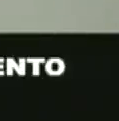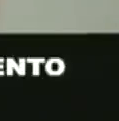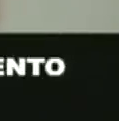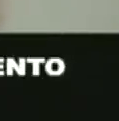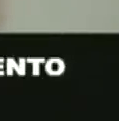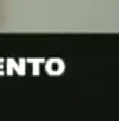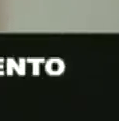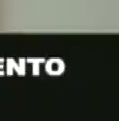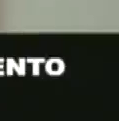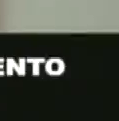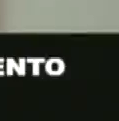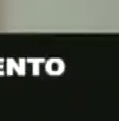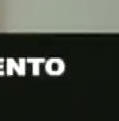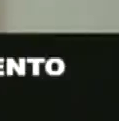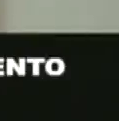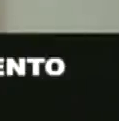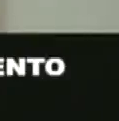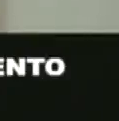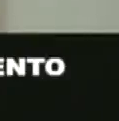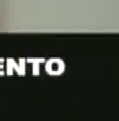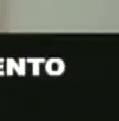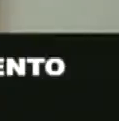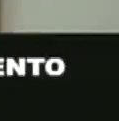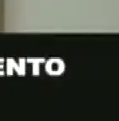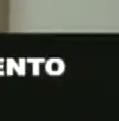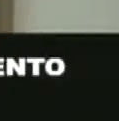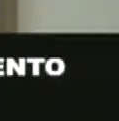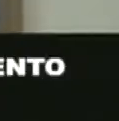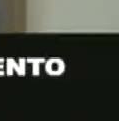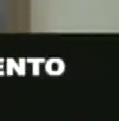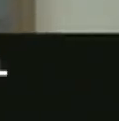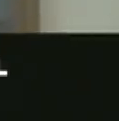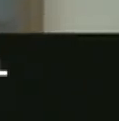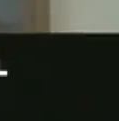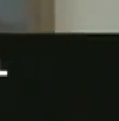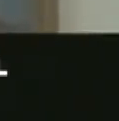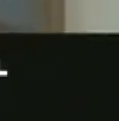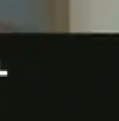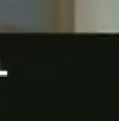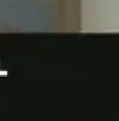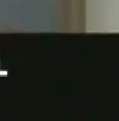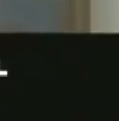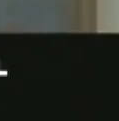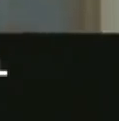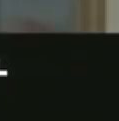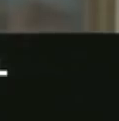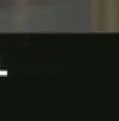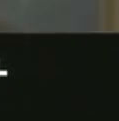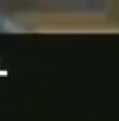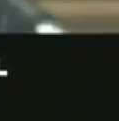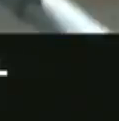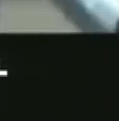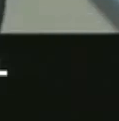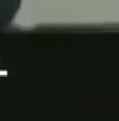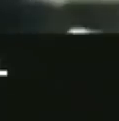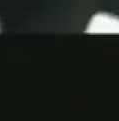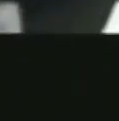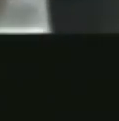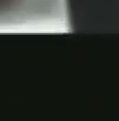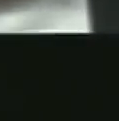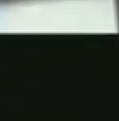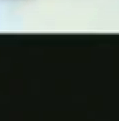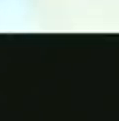del 50% y del 100% de los intereses. Esto representa para el Estado